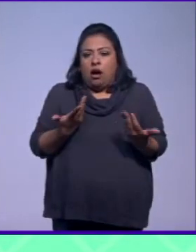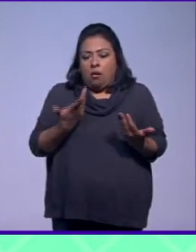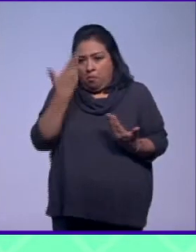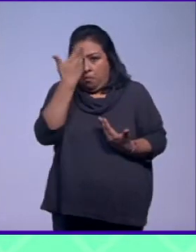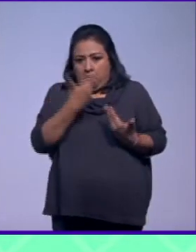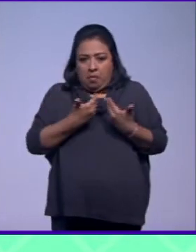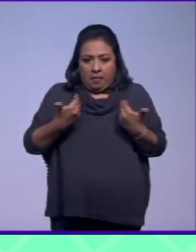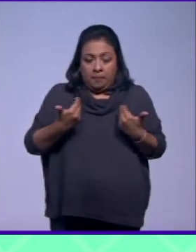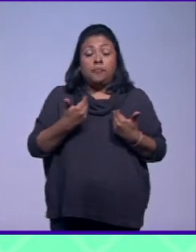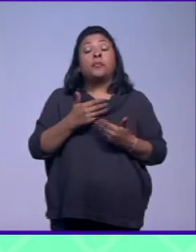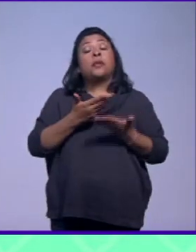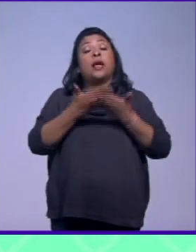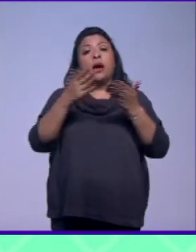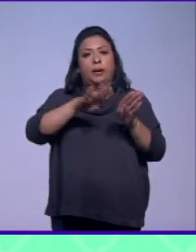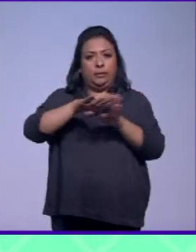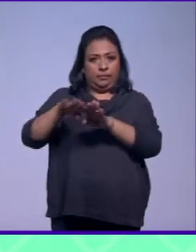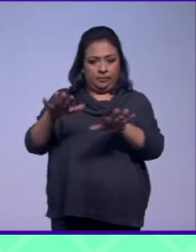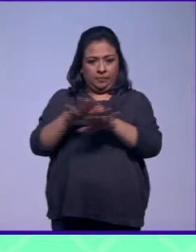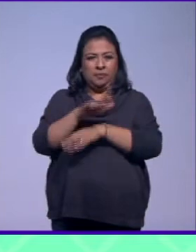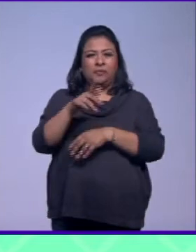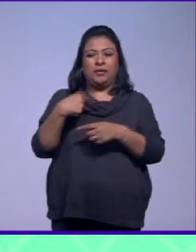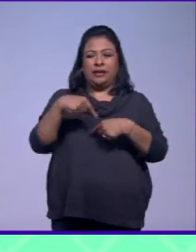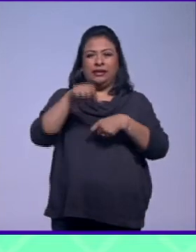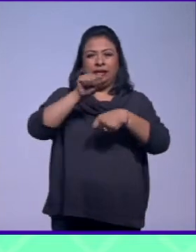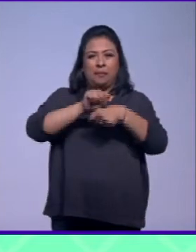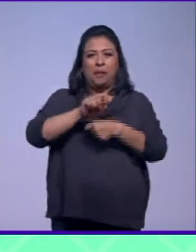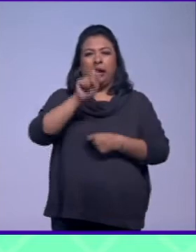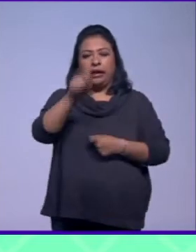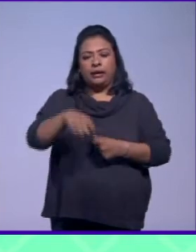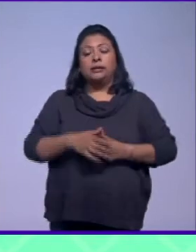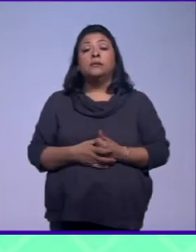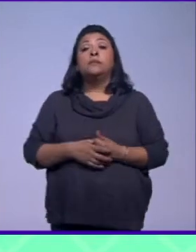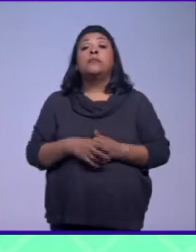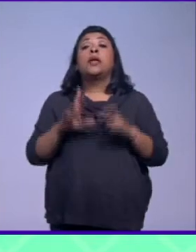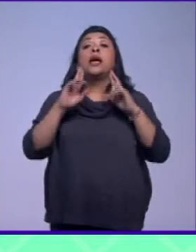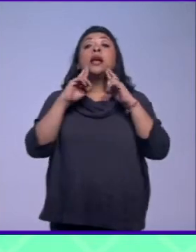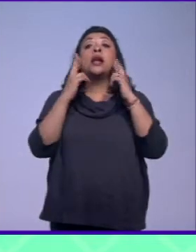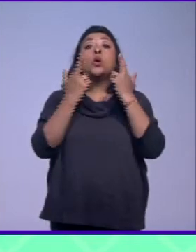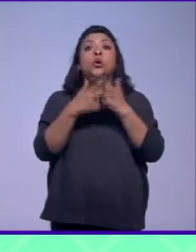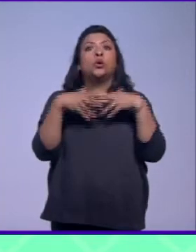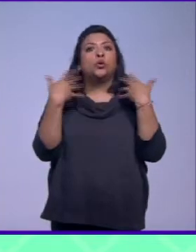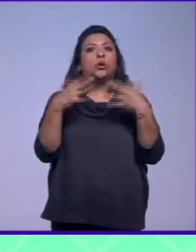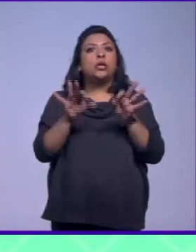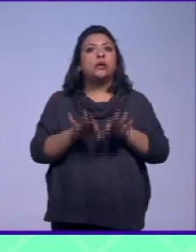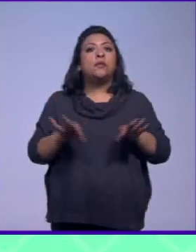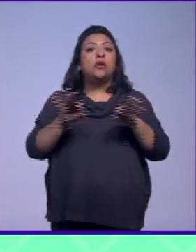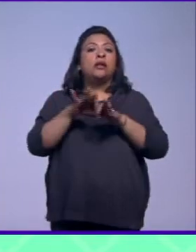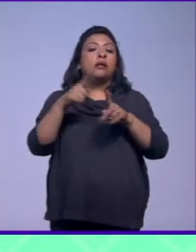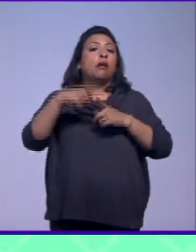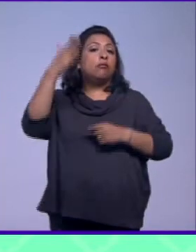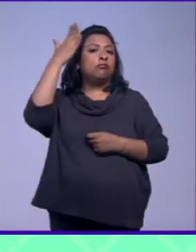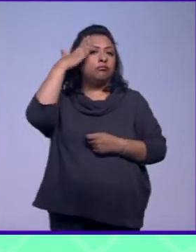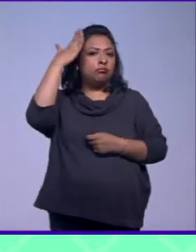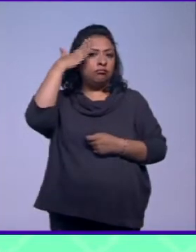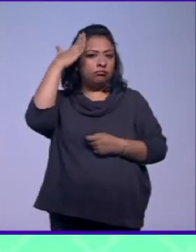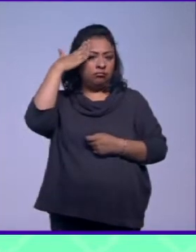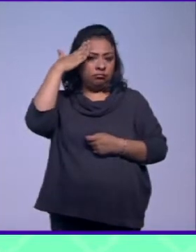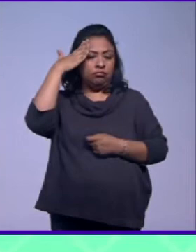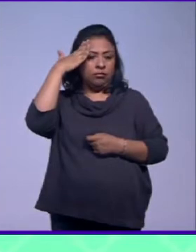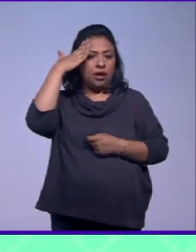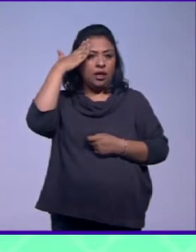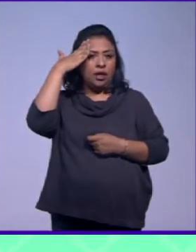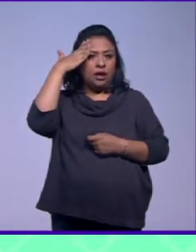ahora nos vamos un poco lo que sucede también en esta semana con esta reunión histórica entre mandatarios el líder de la